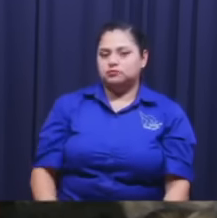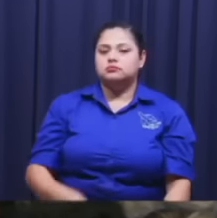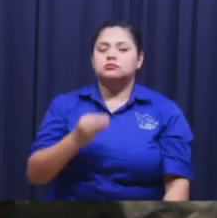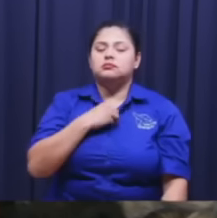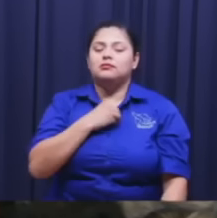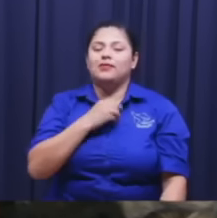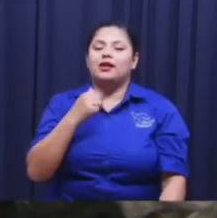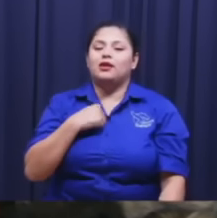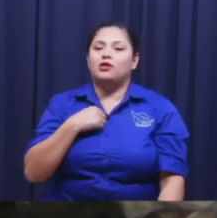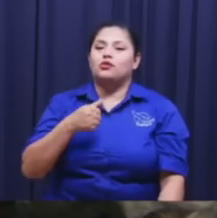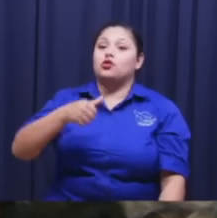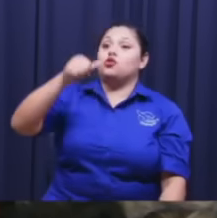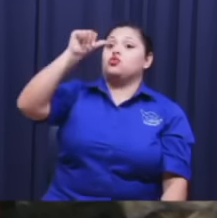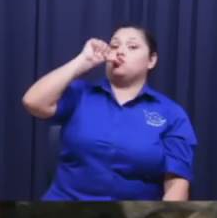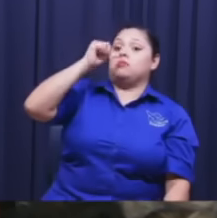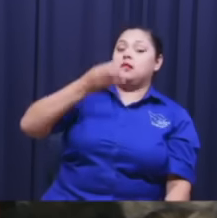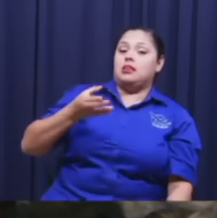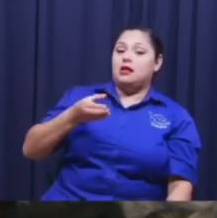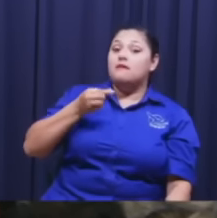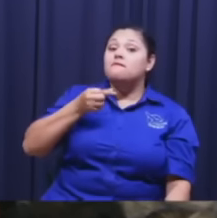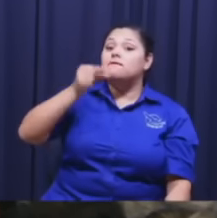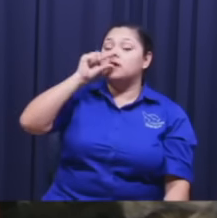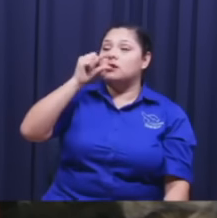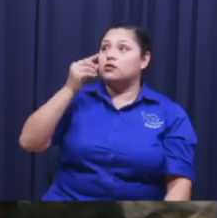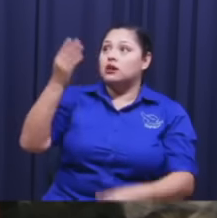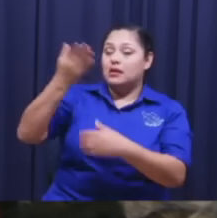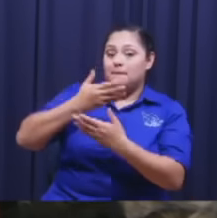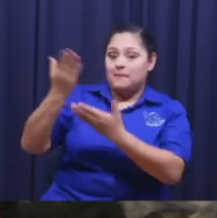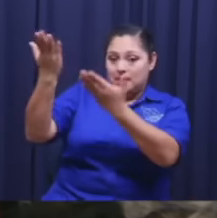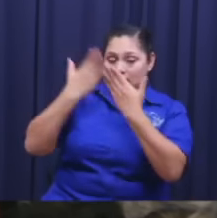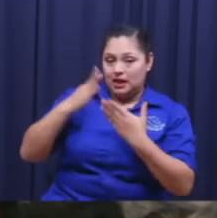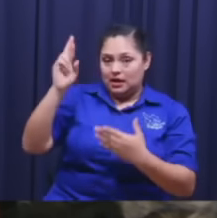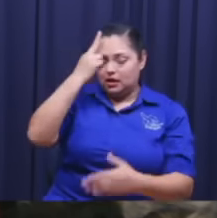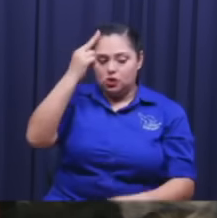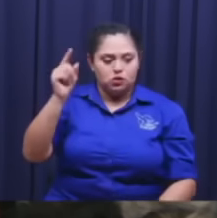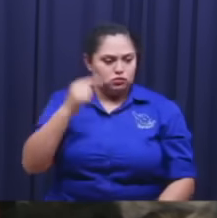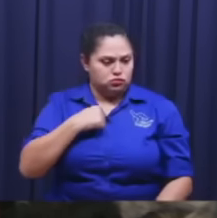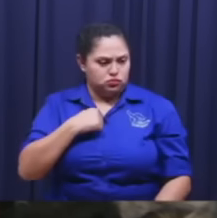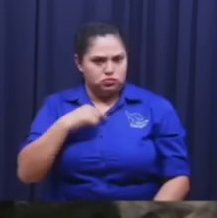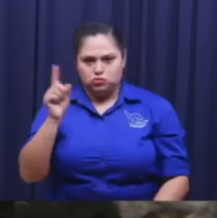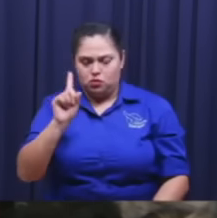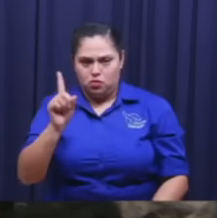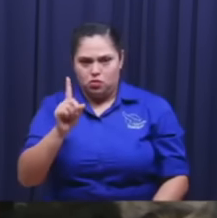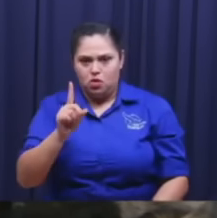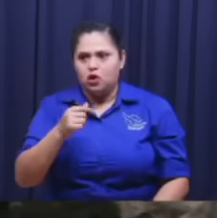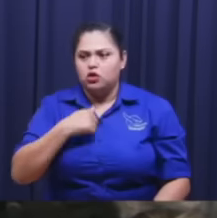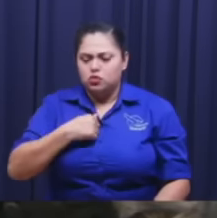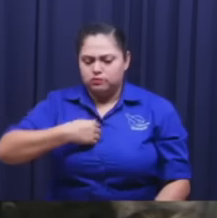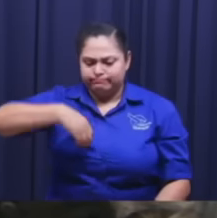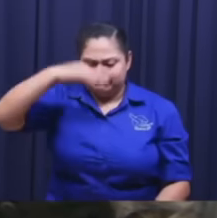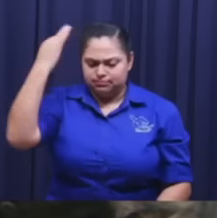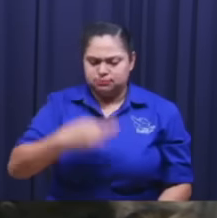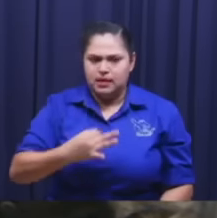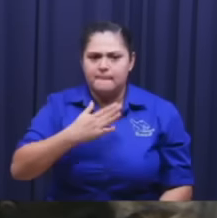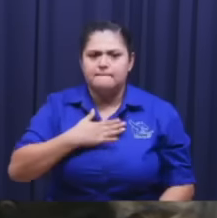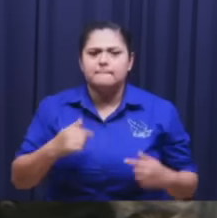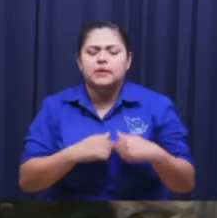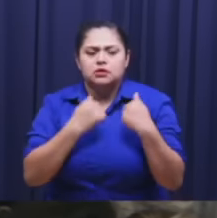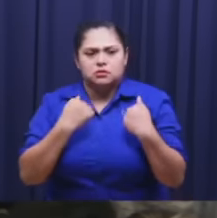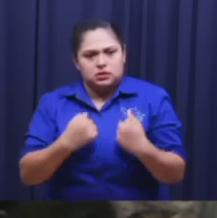rey. ¿No? Él dijo, no, no, yo me propongo en mi